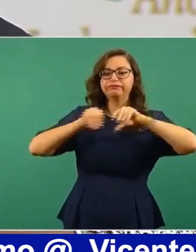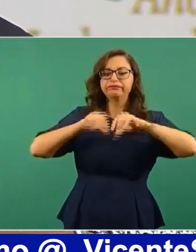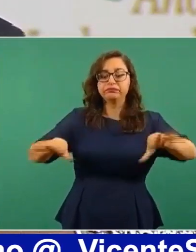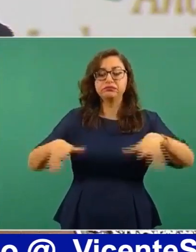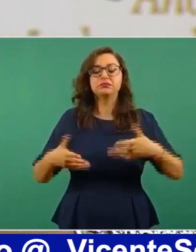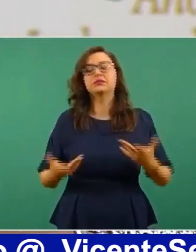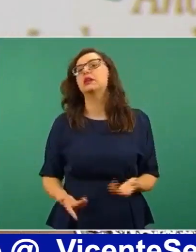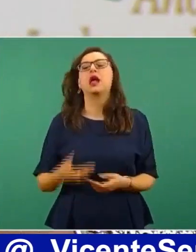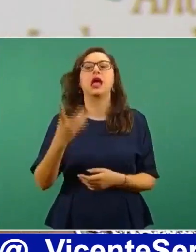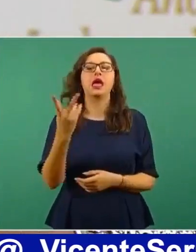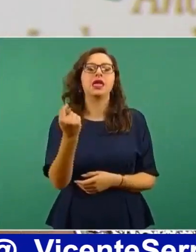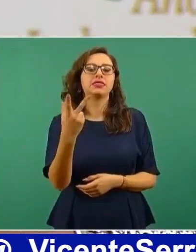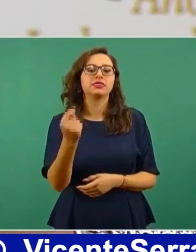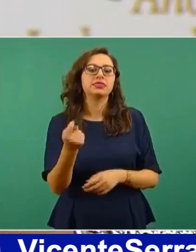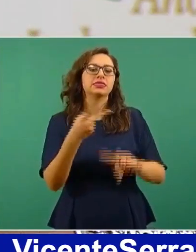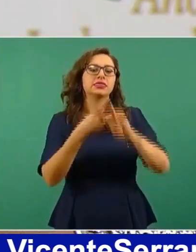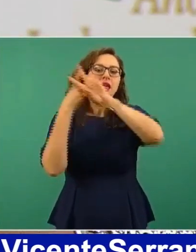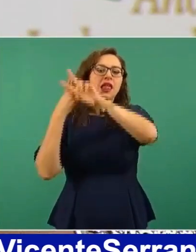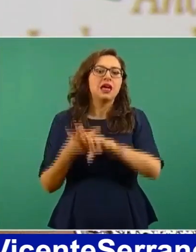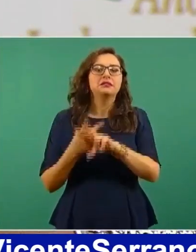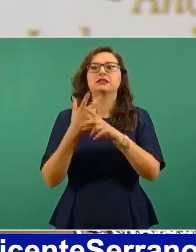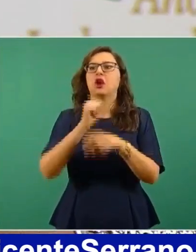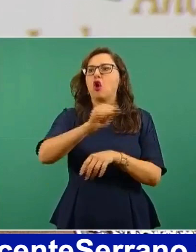y en las televisoras,